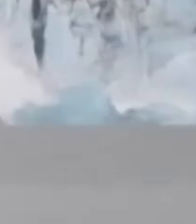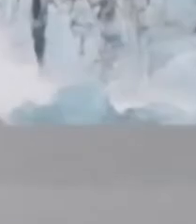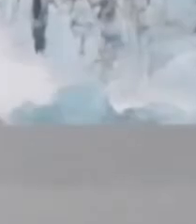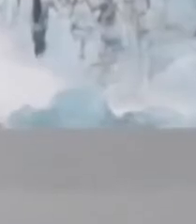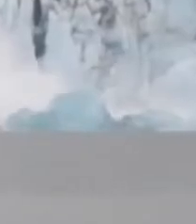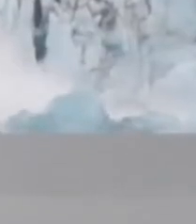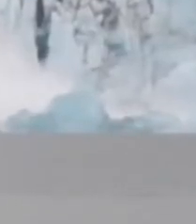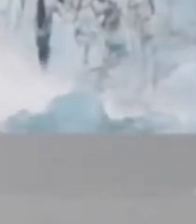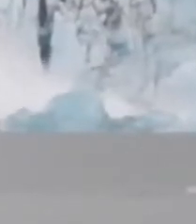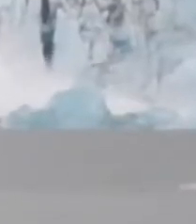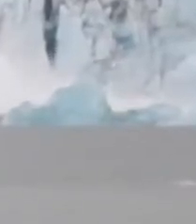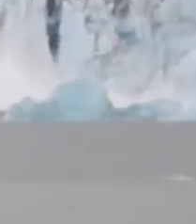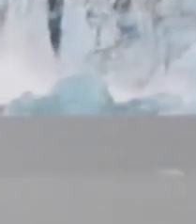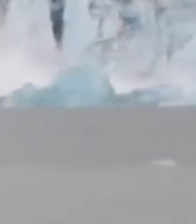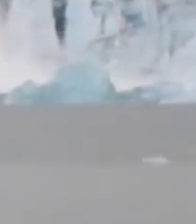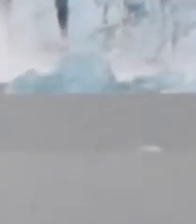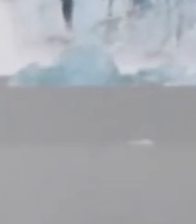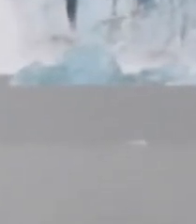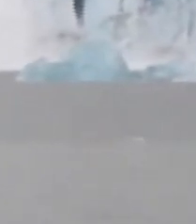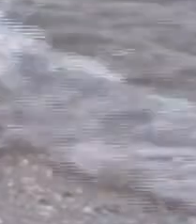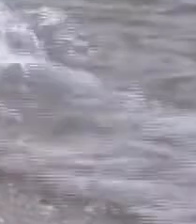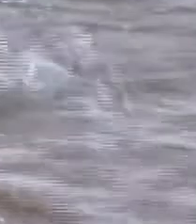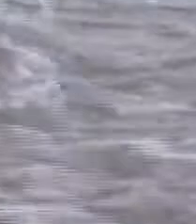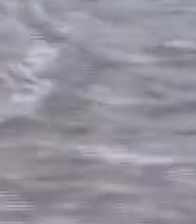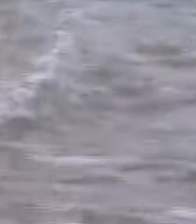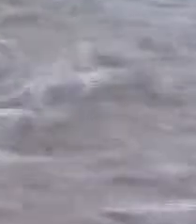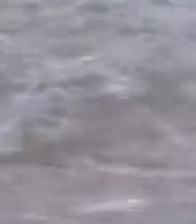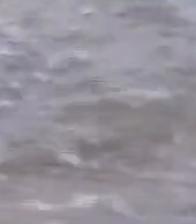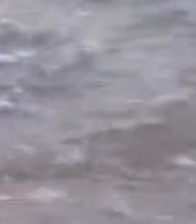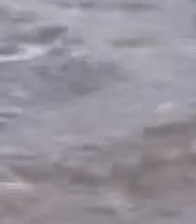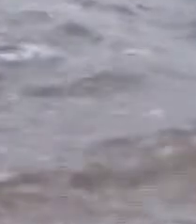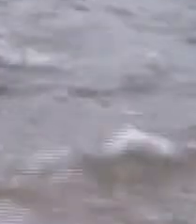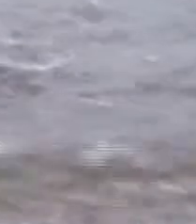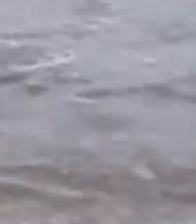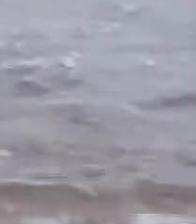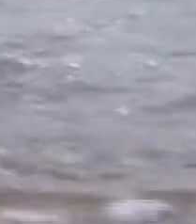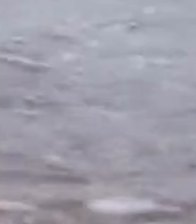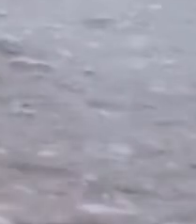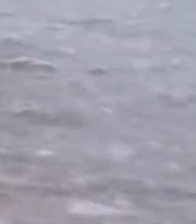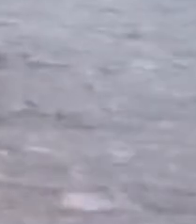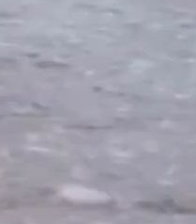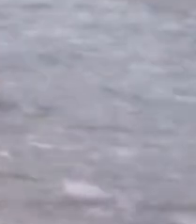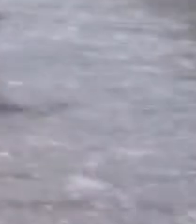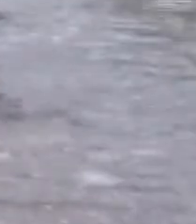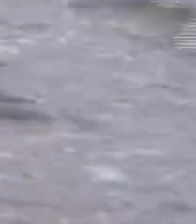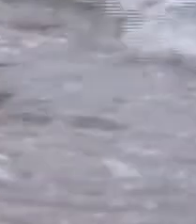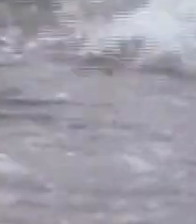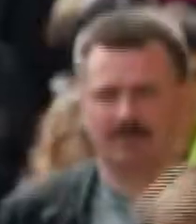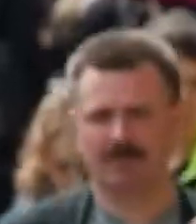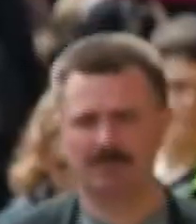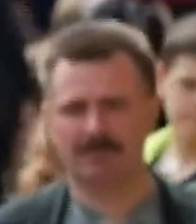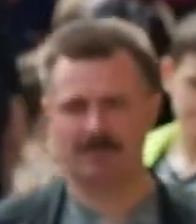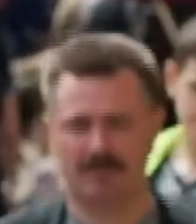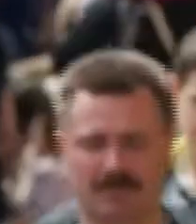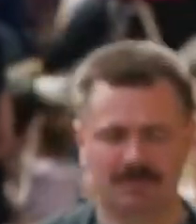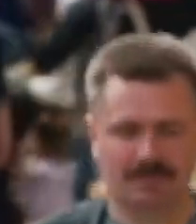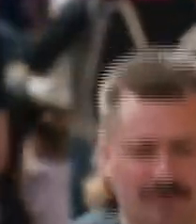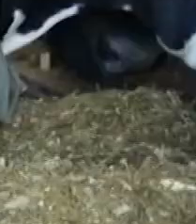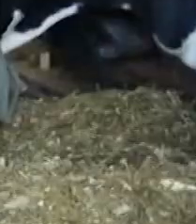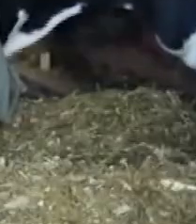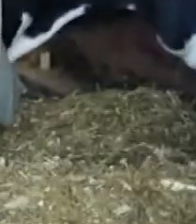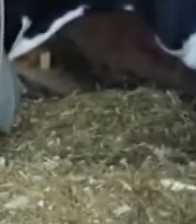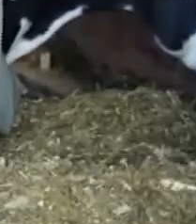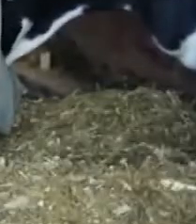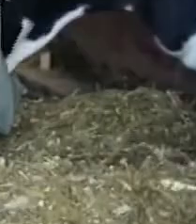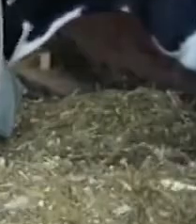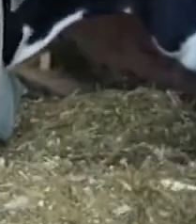al punto del colapso. El 96% de las especies de mamíferos del planeta son los humanos con